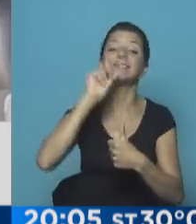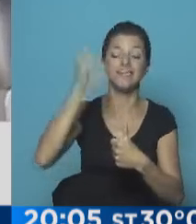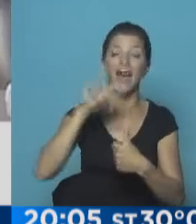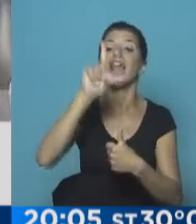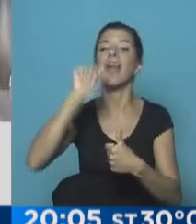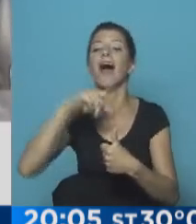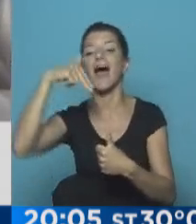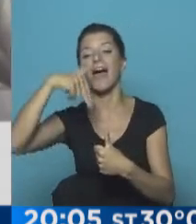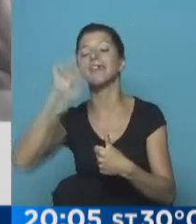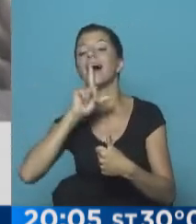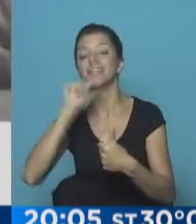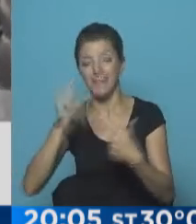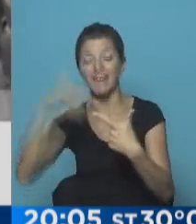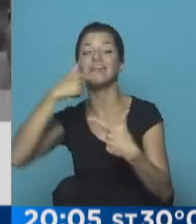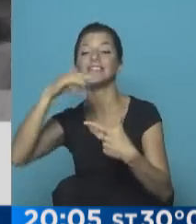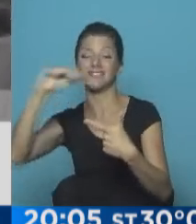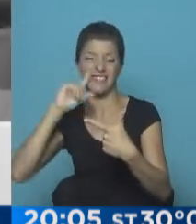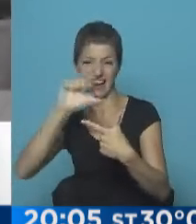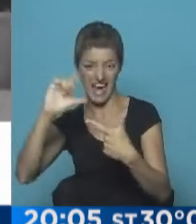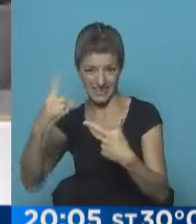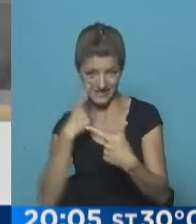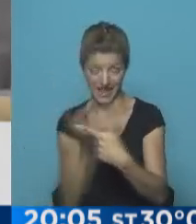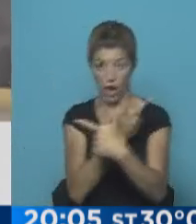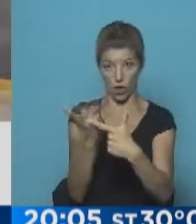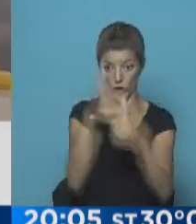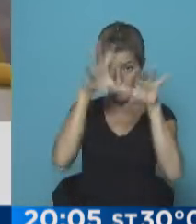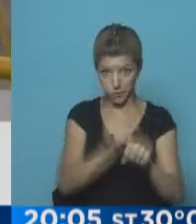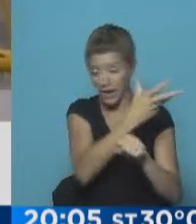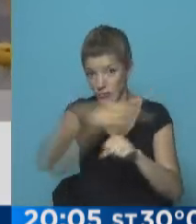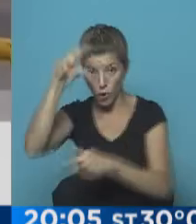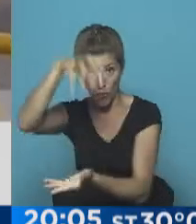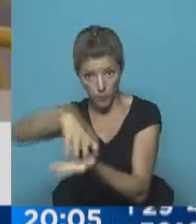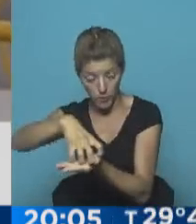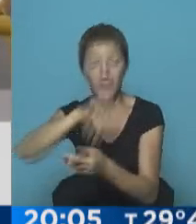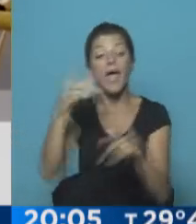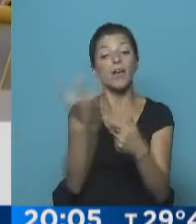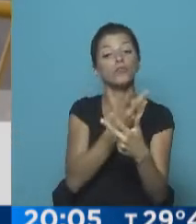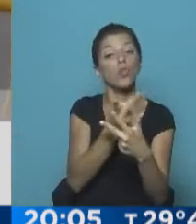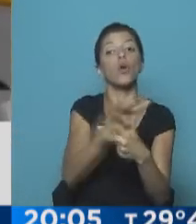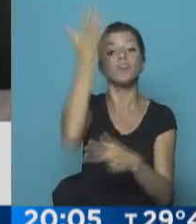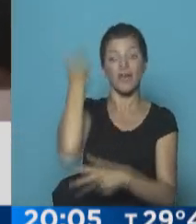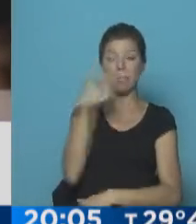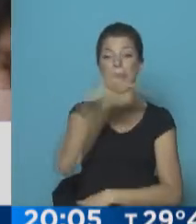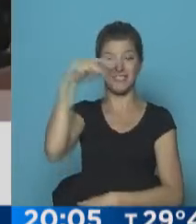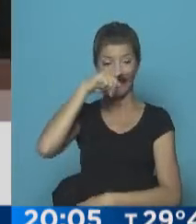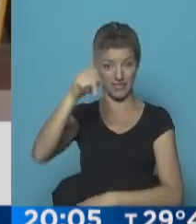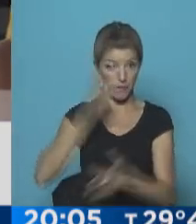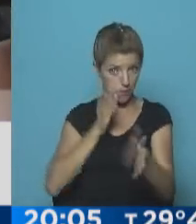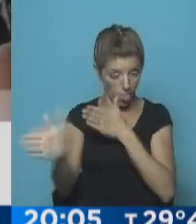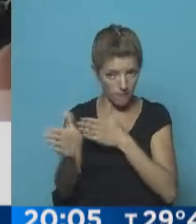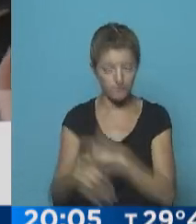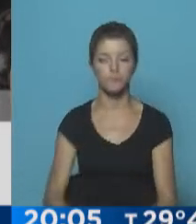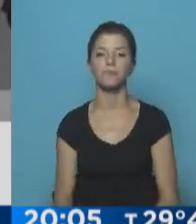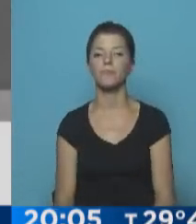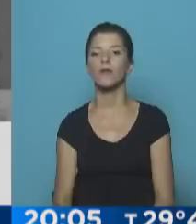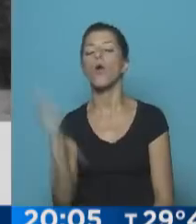últimos recapturados tras la fuga que protagonizaron el 27 de diciembre pasado del penal helicóptero General Alvear. Se trasladó a estas dos